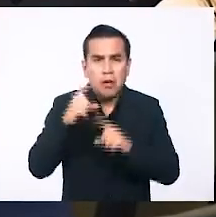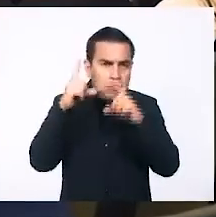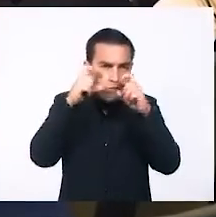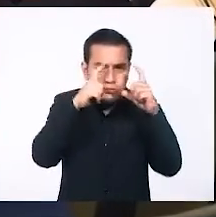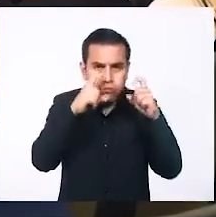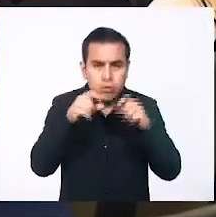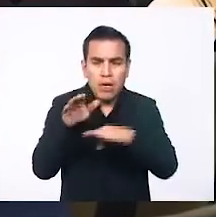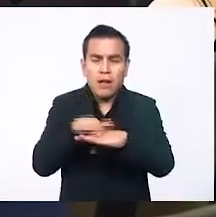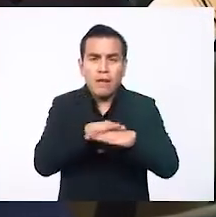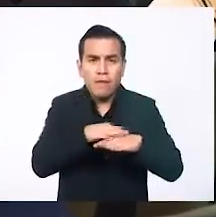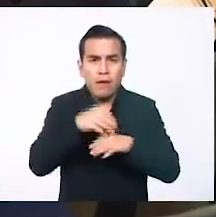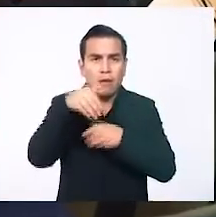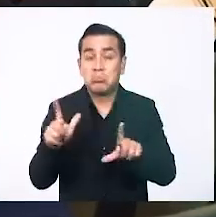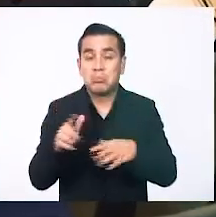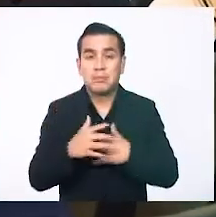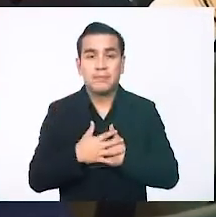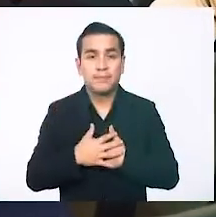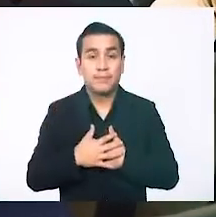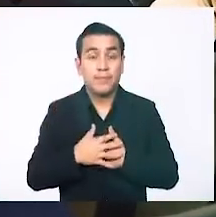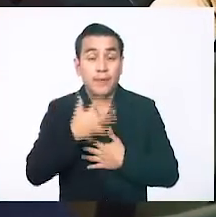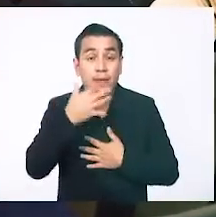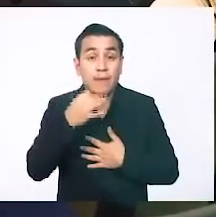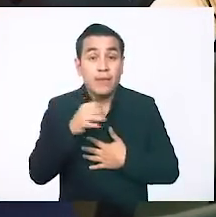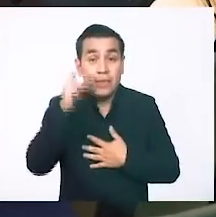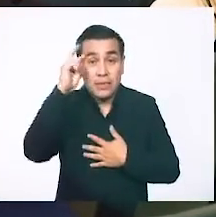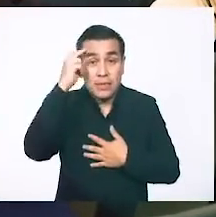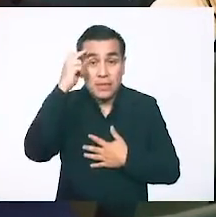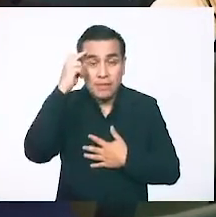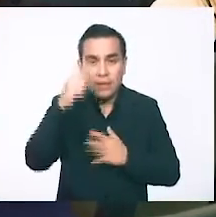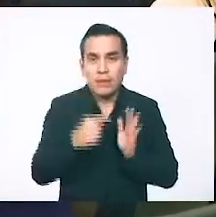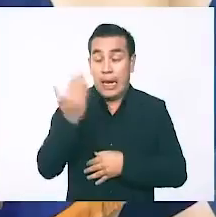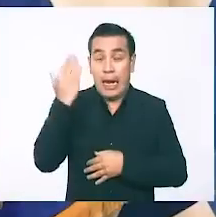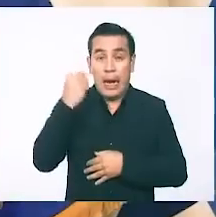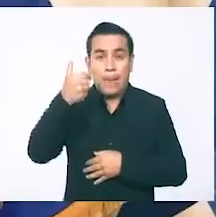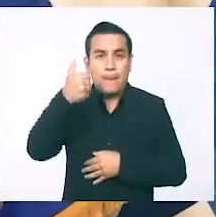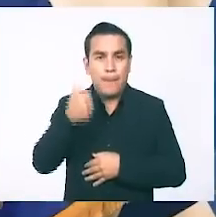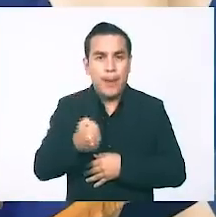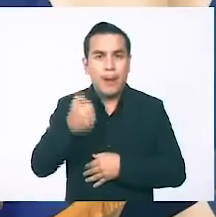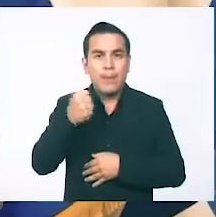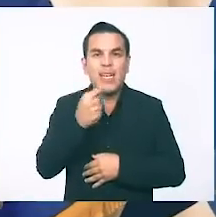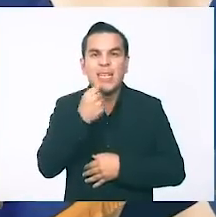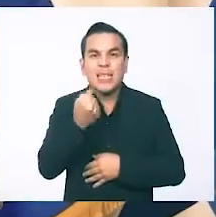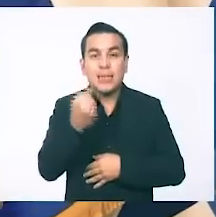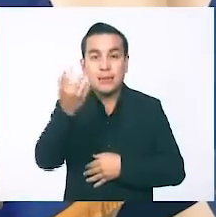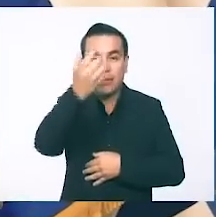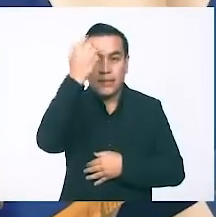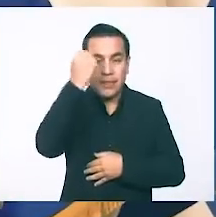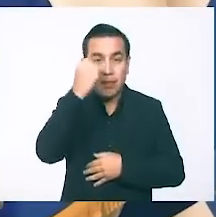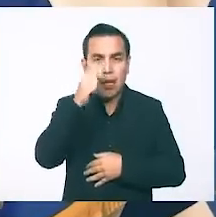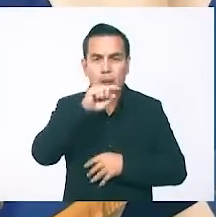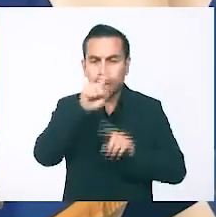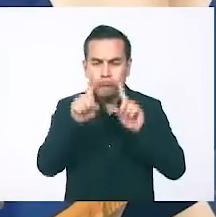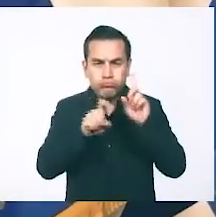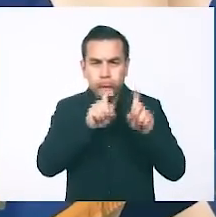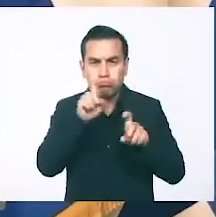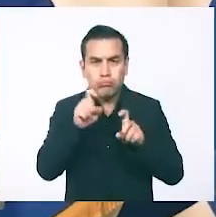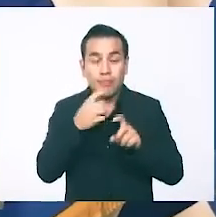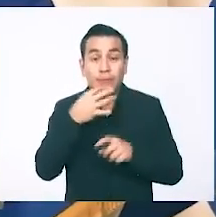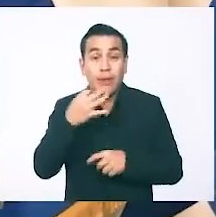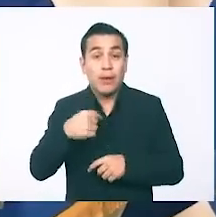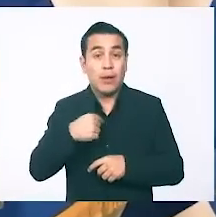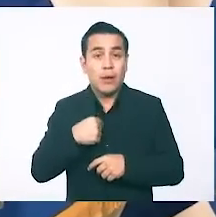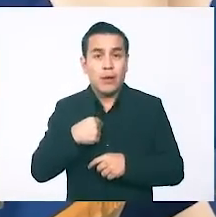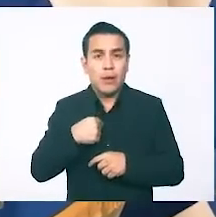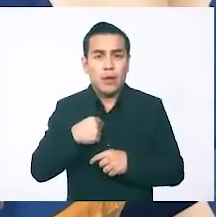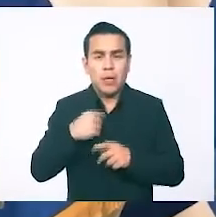convocar una manifestación pírrica? Sí. ¿Pero son ellos la sociedad civil? No. Yo recuerdo que estaba platicando